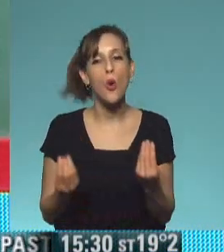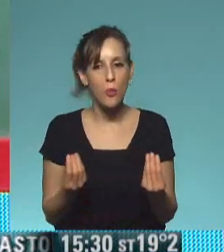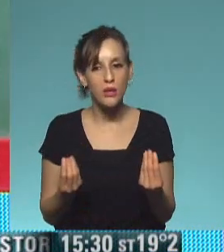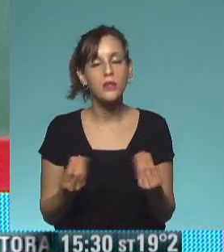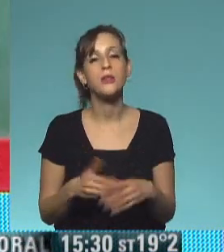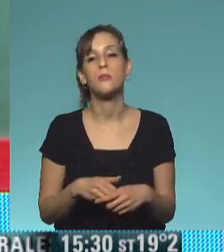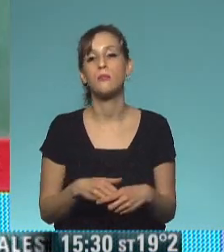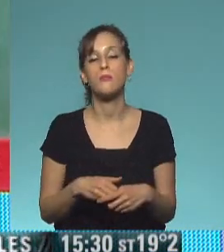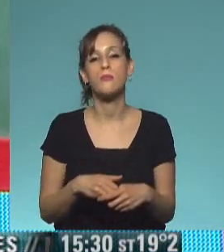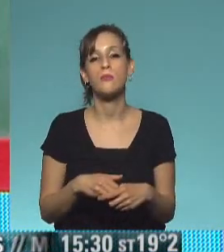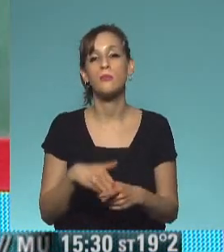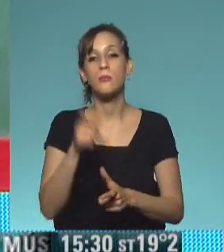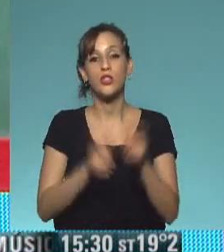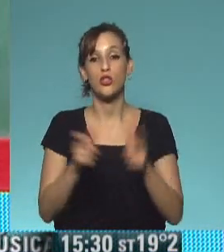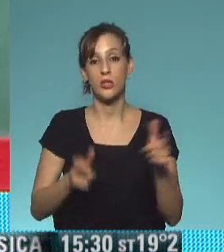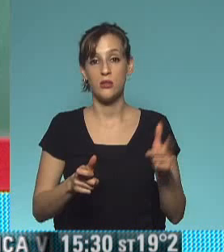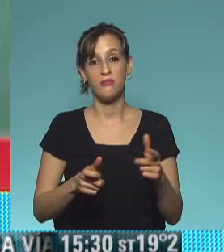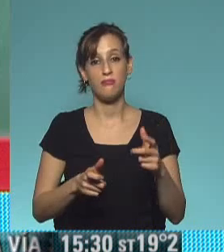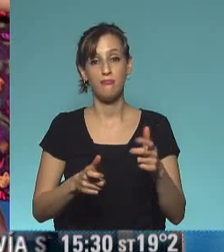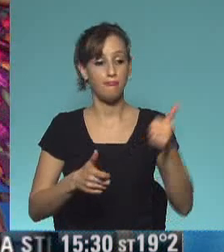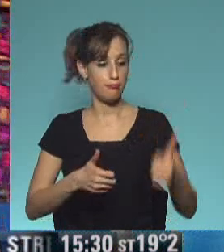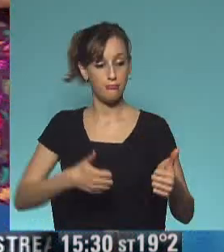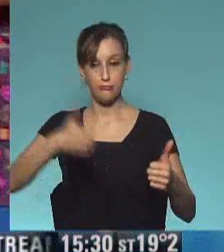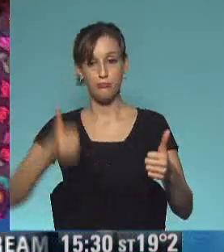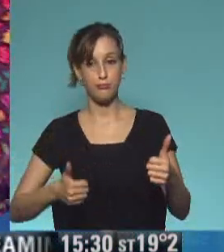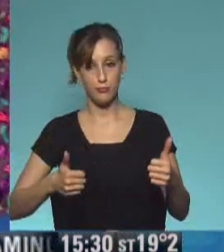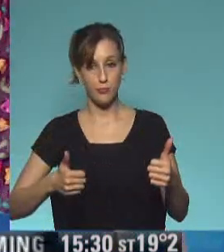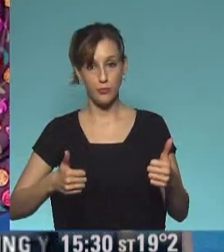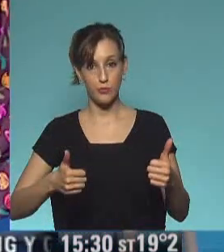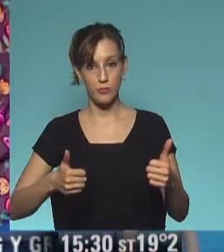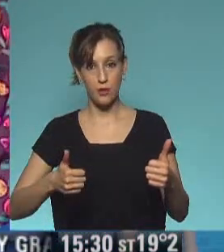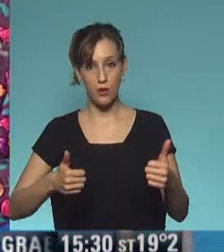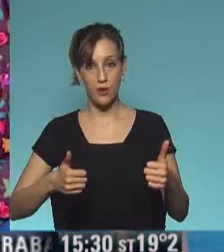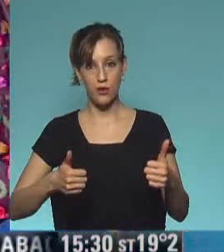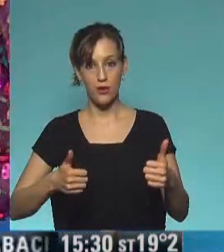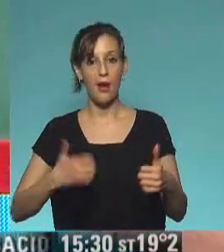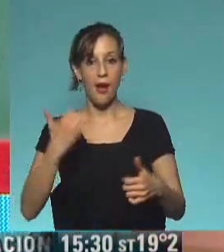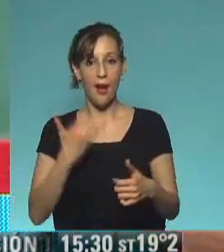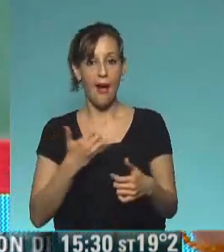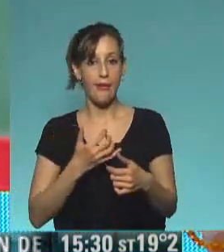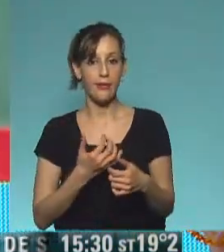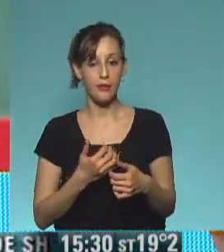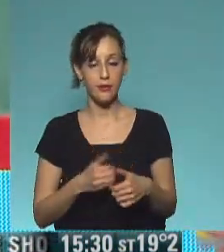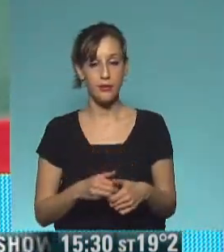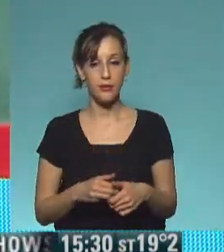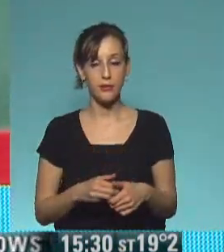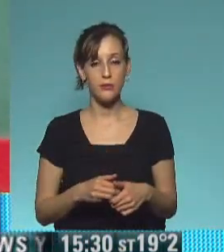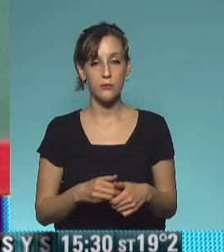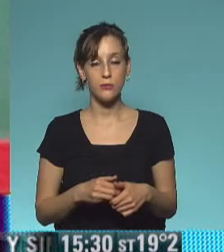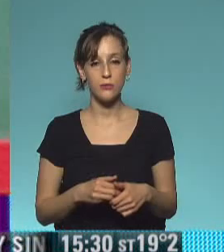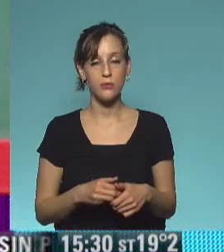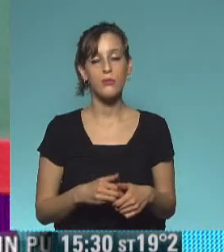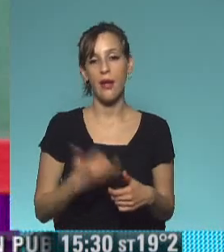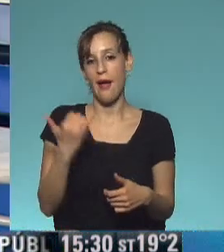cierta distancia uno del otro. Cada uno con su frijol. ¿Sí? ¿Sí? Podemos hacer de cuenta. A ver los